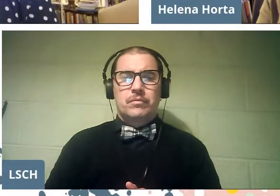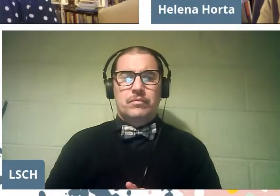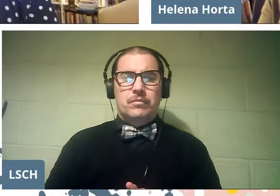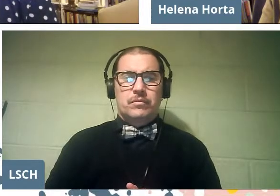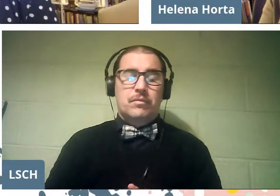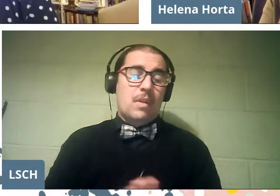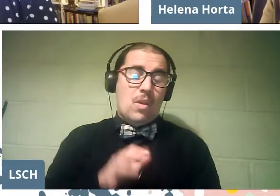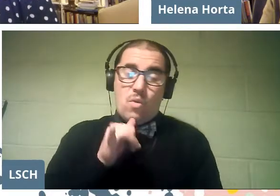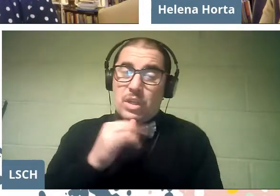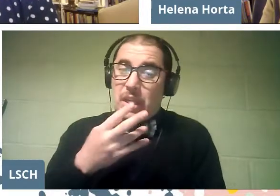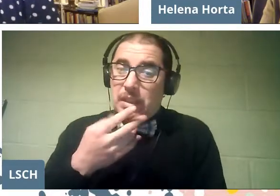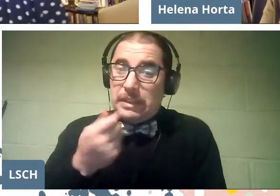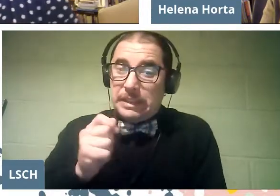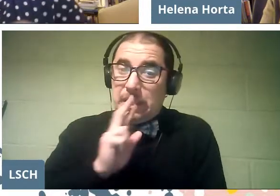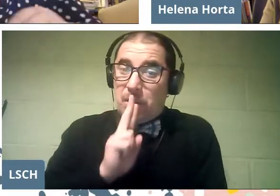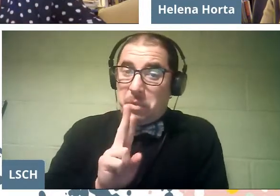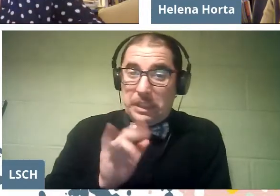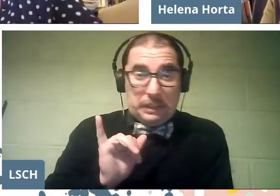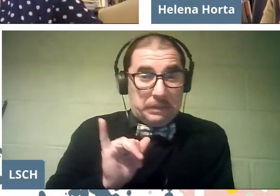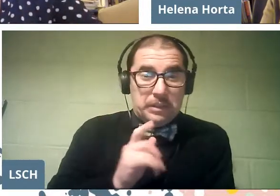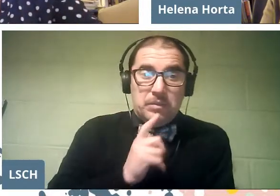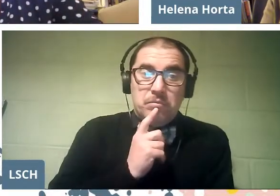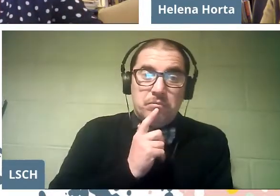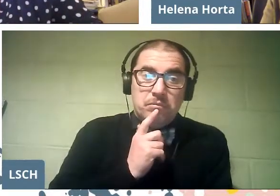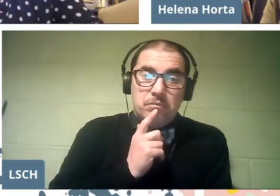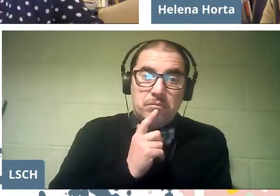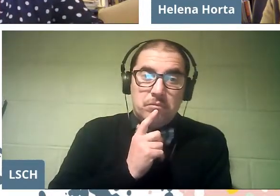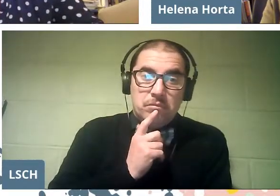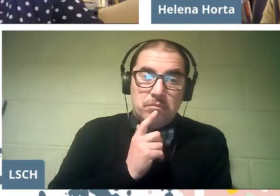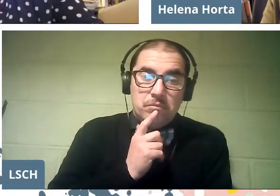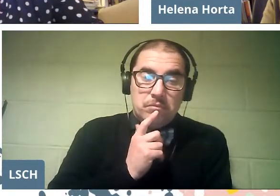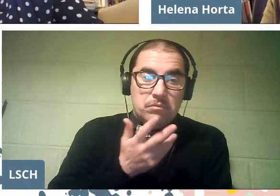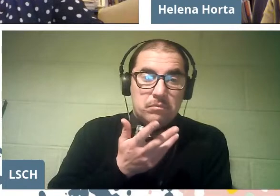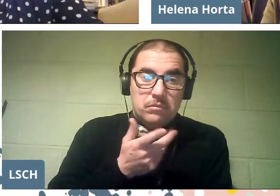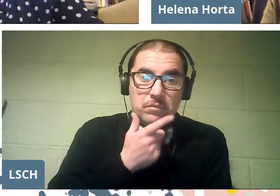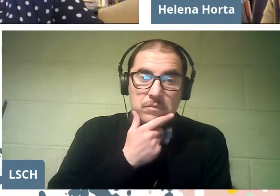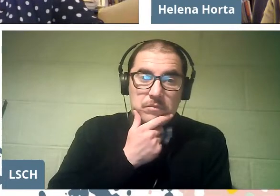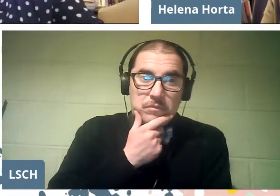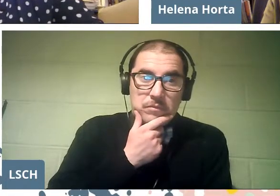No sé si es suficiente con esa respuesta.